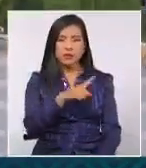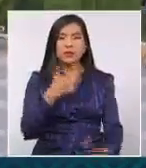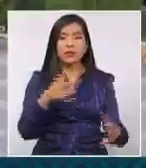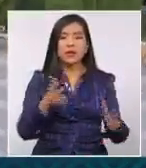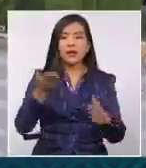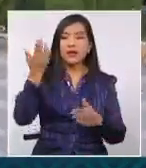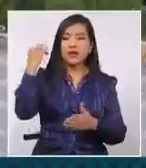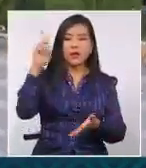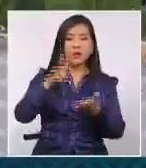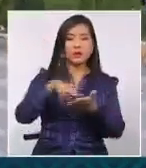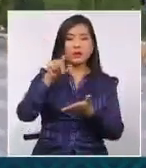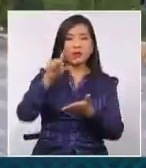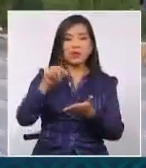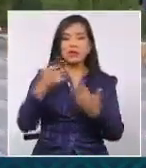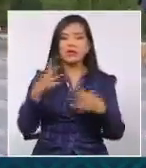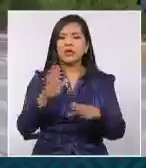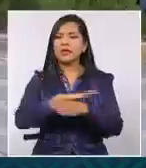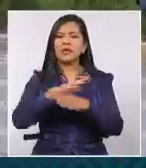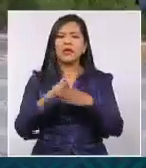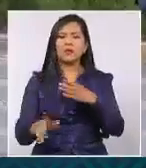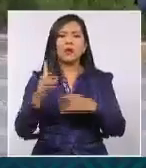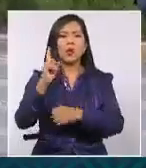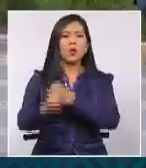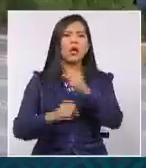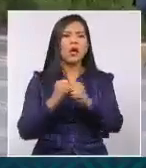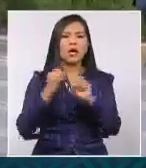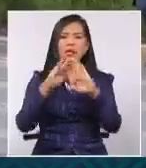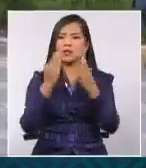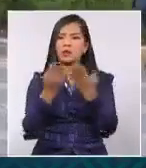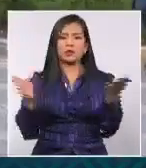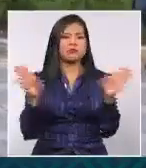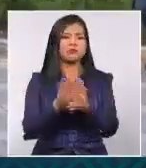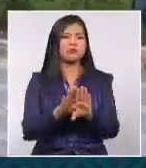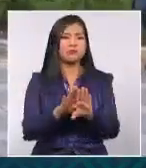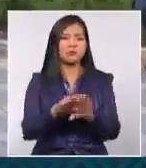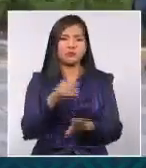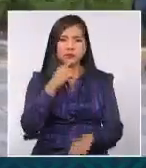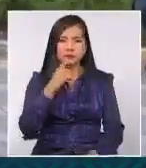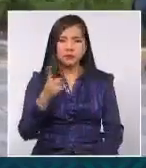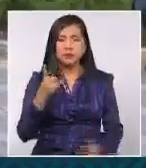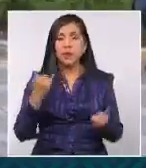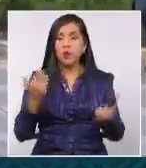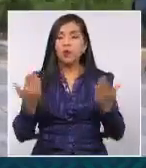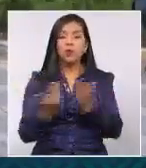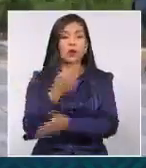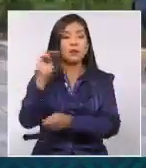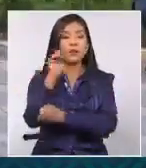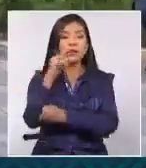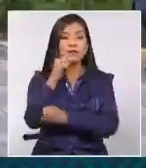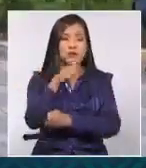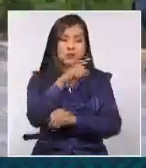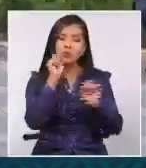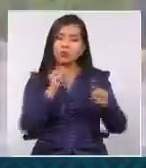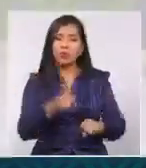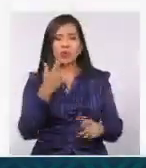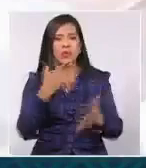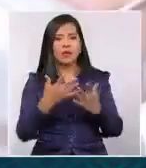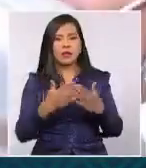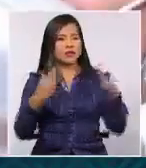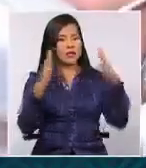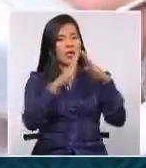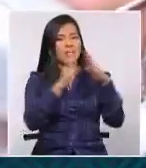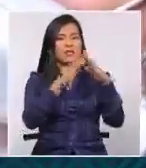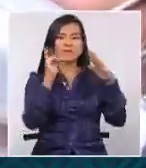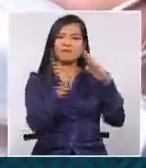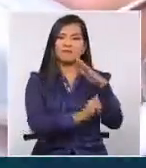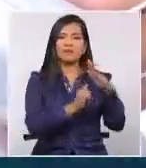gestión 2020. Lo hizo conocer el ministro de Justicia, Iván Lima, quien ha manifestado que incluso podría tener detención domiciliaria. El